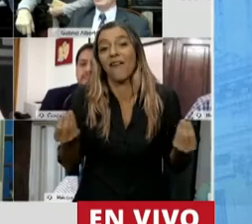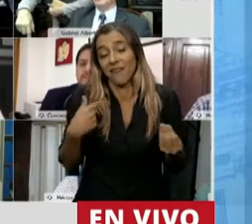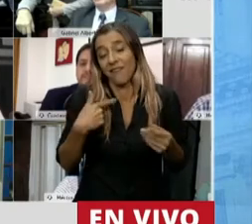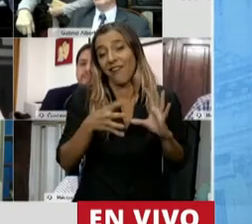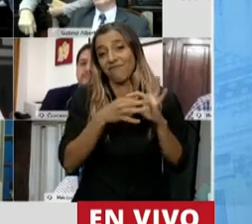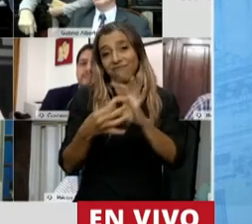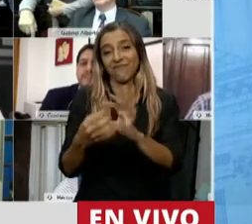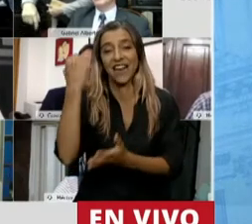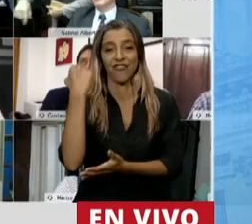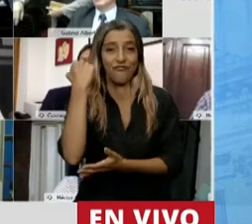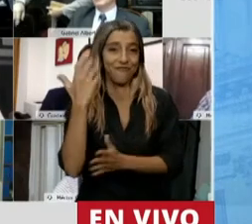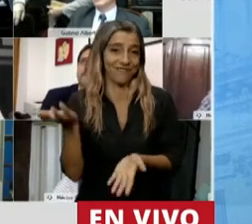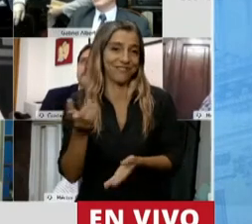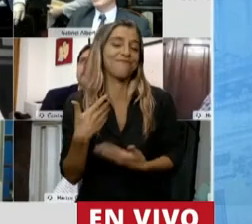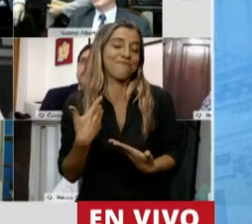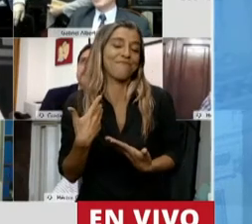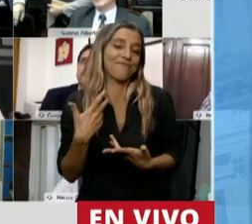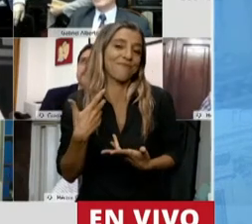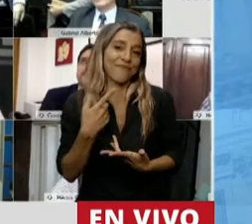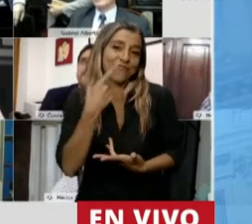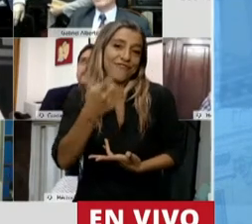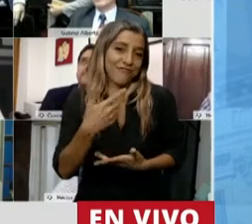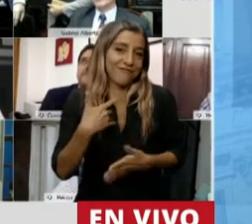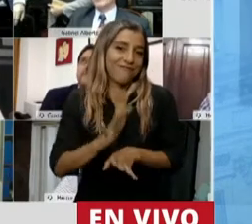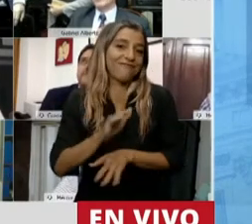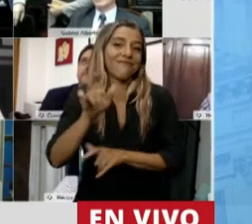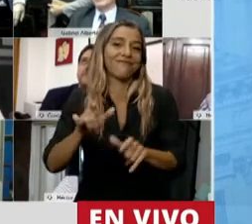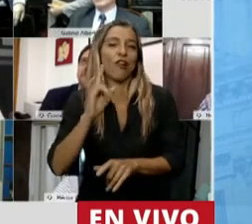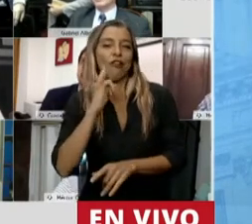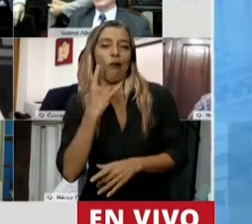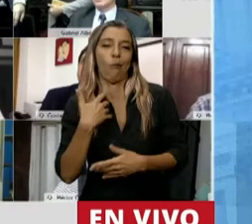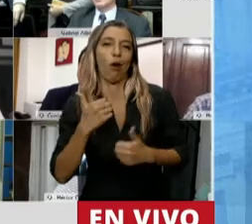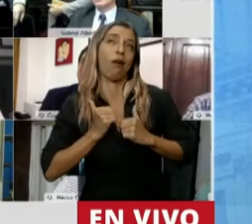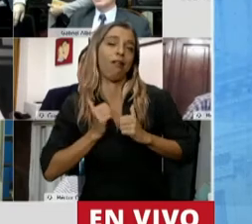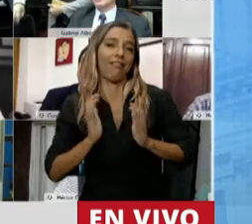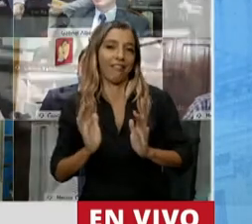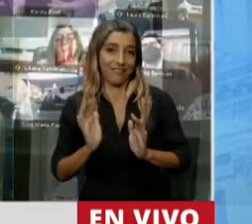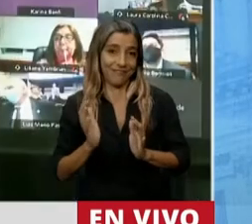claramente una postura cómoda, totalmente cómoda y para nada inocente.